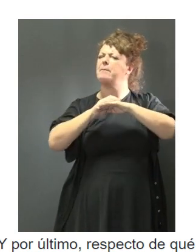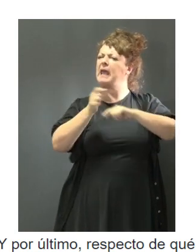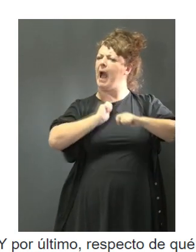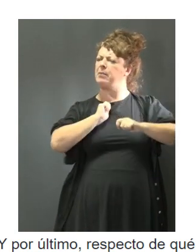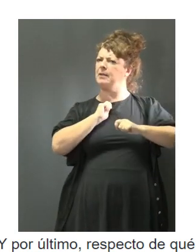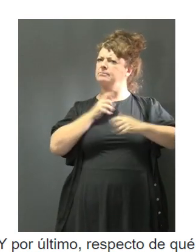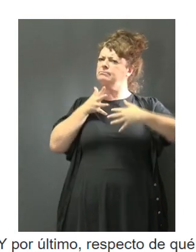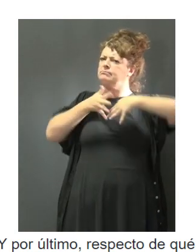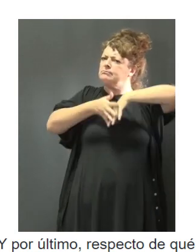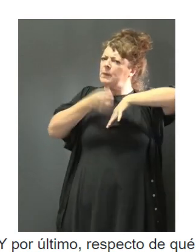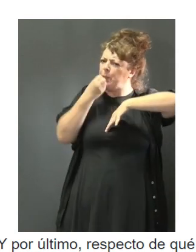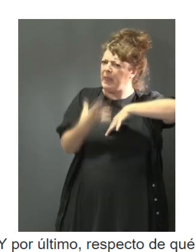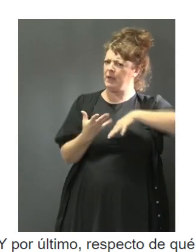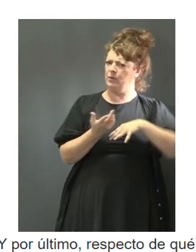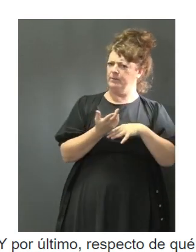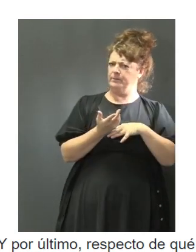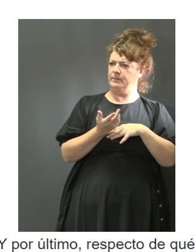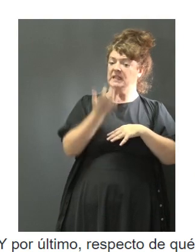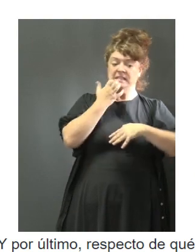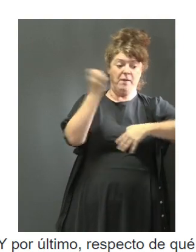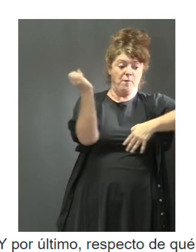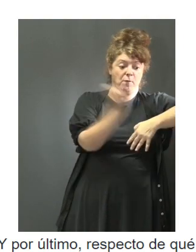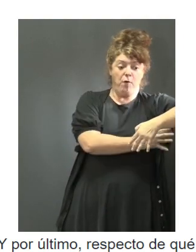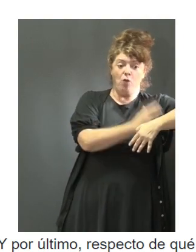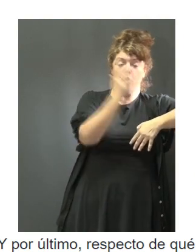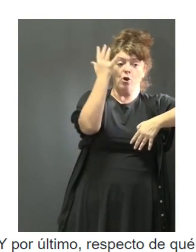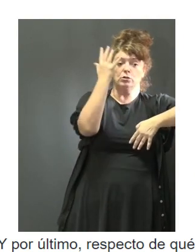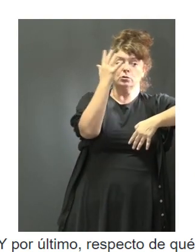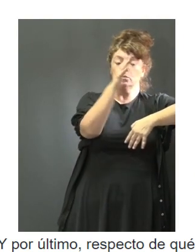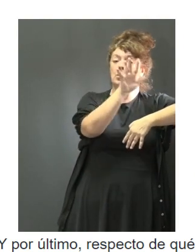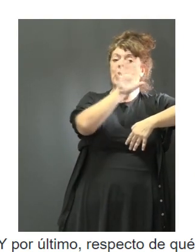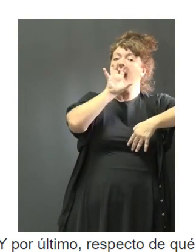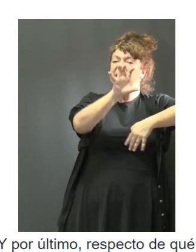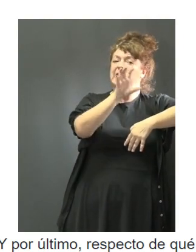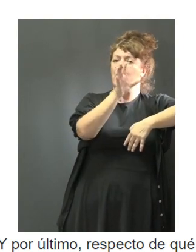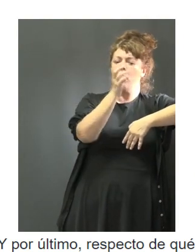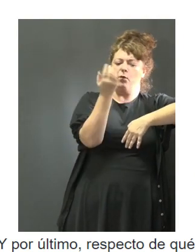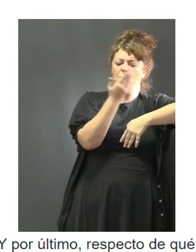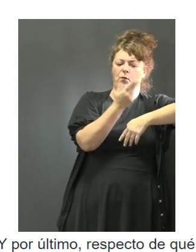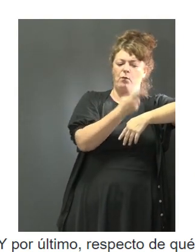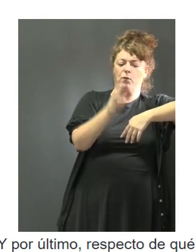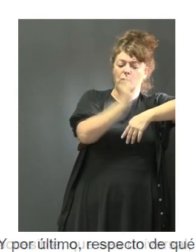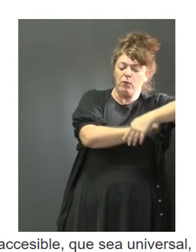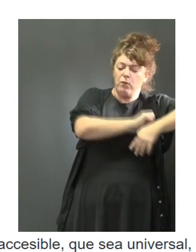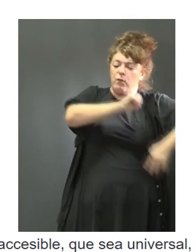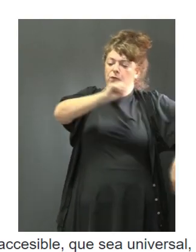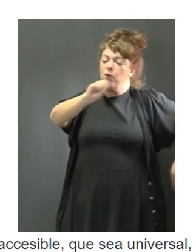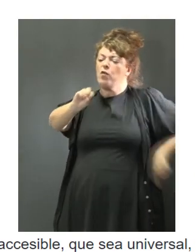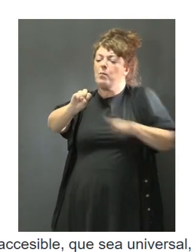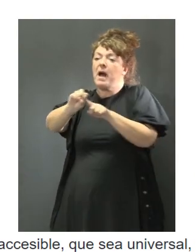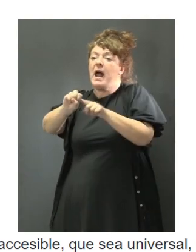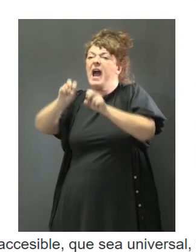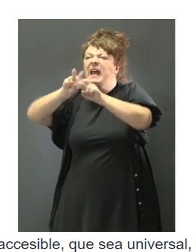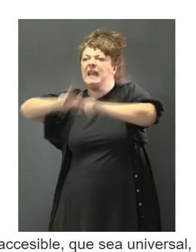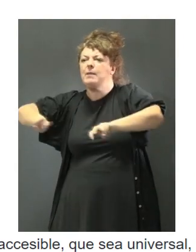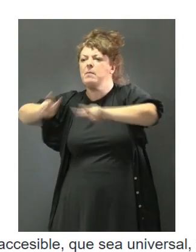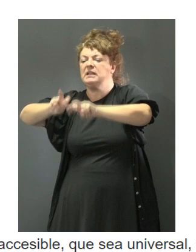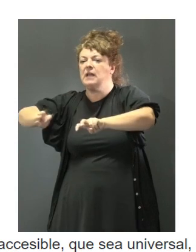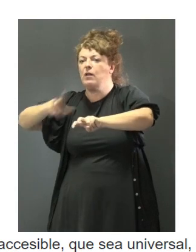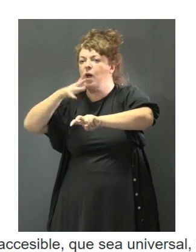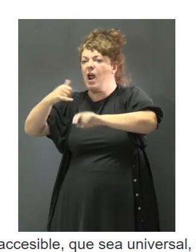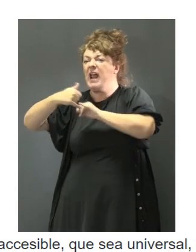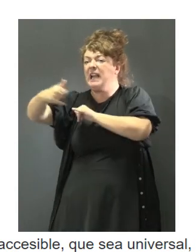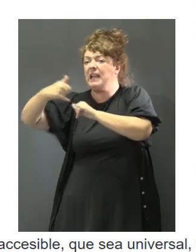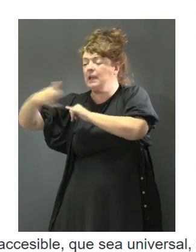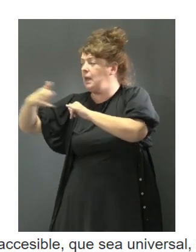de que haya fondos y recursos públicos, para que esas líneas de investigación que estamos desarrollando, aquí